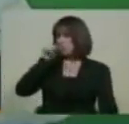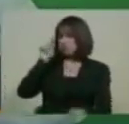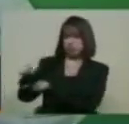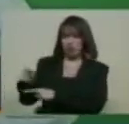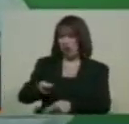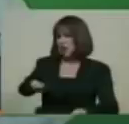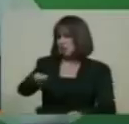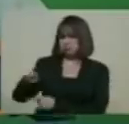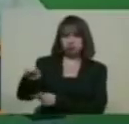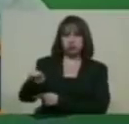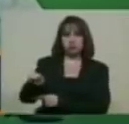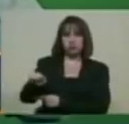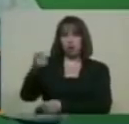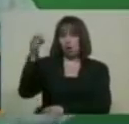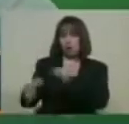justicia